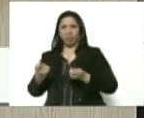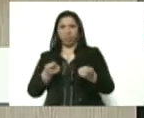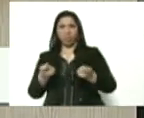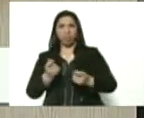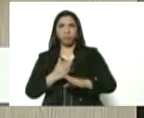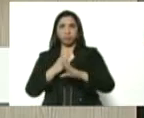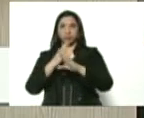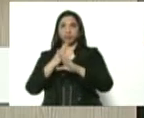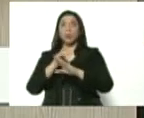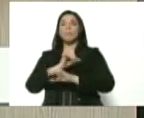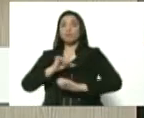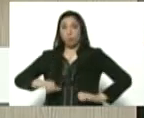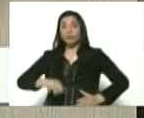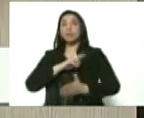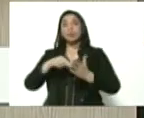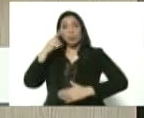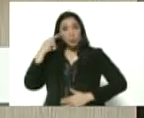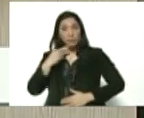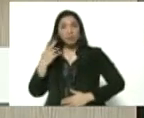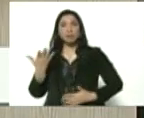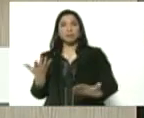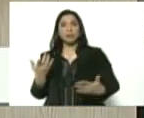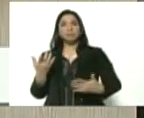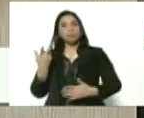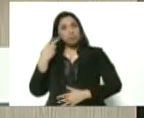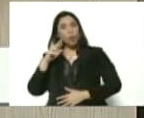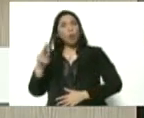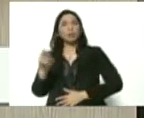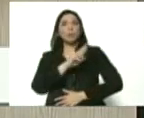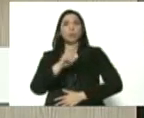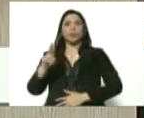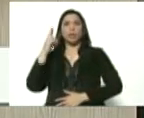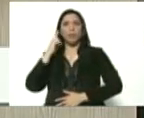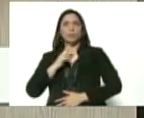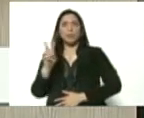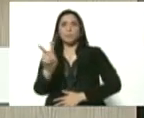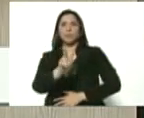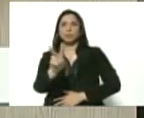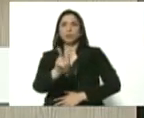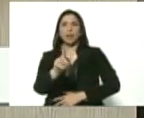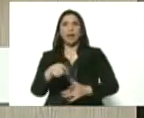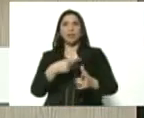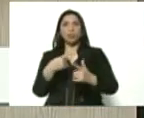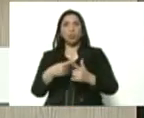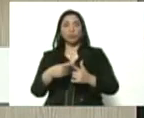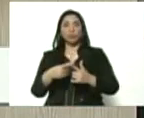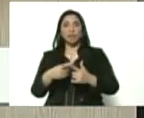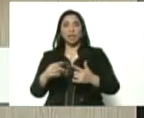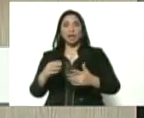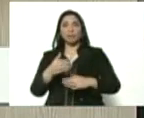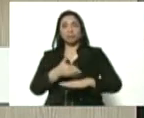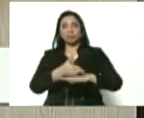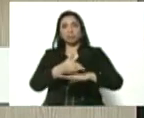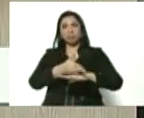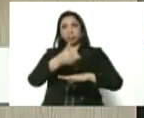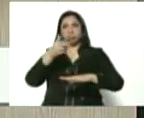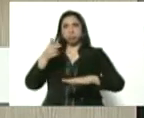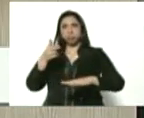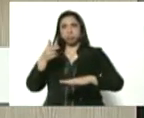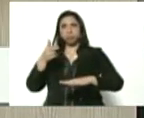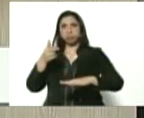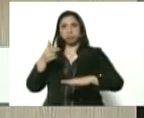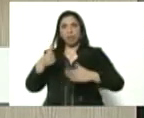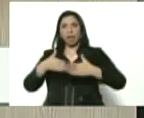por la Fuerza Armada Nacional Bolivariana, por la República de Venezuela, entonces le quitan el techo a la lancha para que